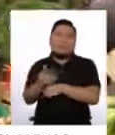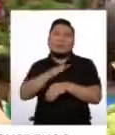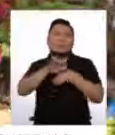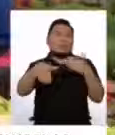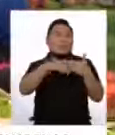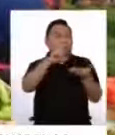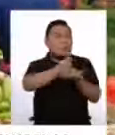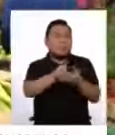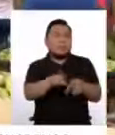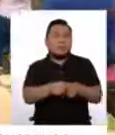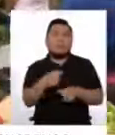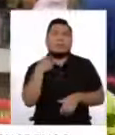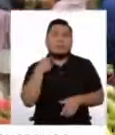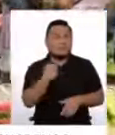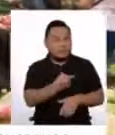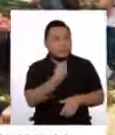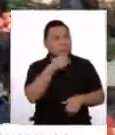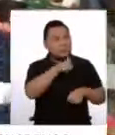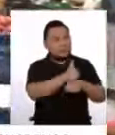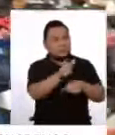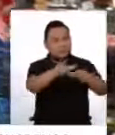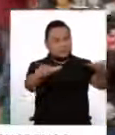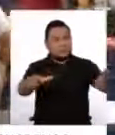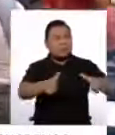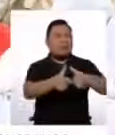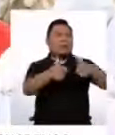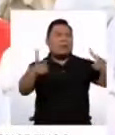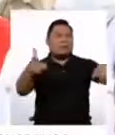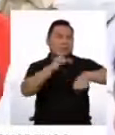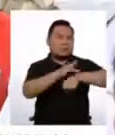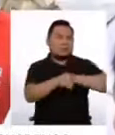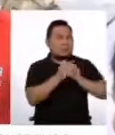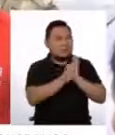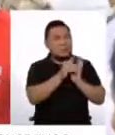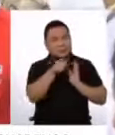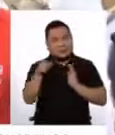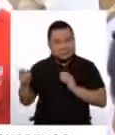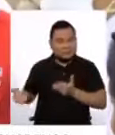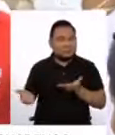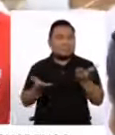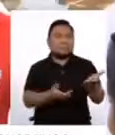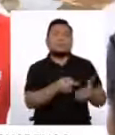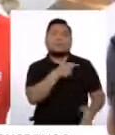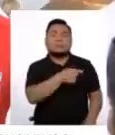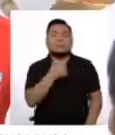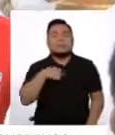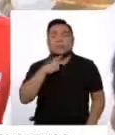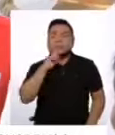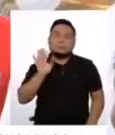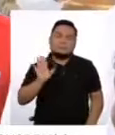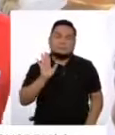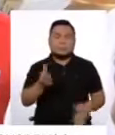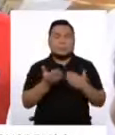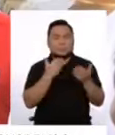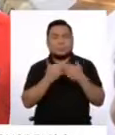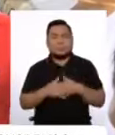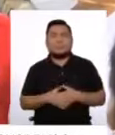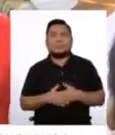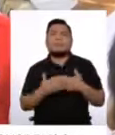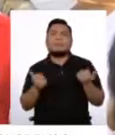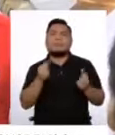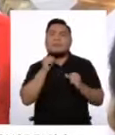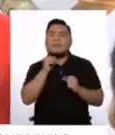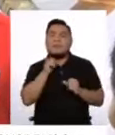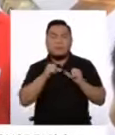Lima. En respuesta, el alcalde José Luis Nole señaló que ya existen avances para un eventual acuerdo. Todavía estamos en